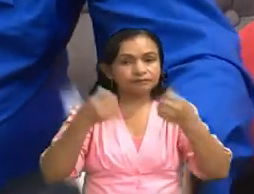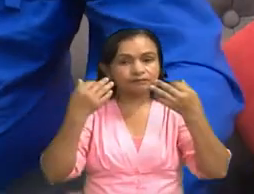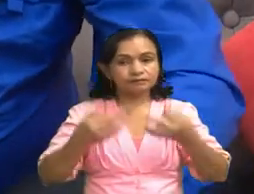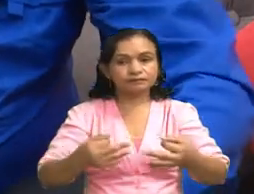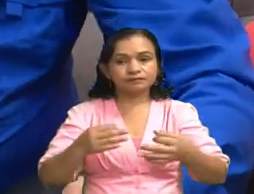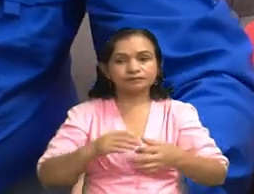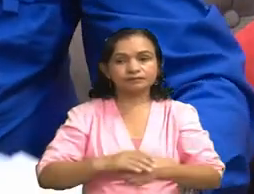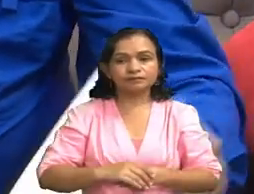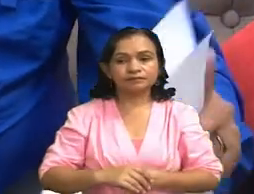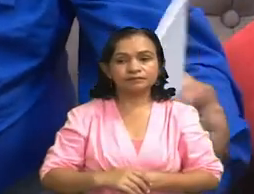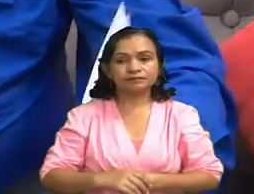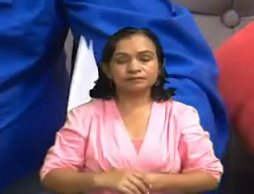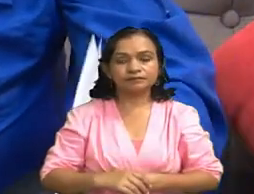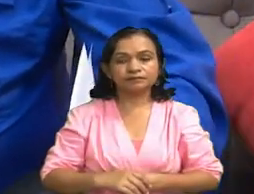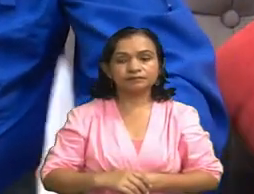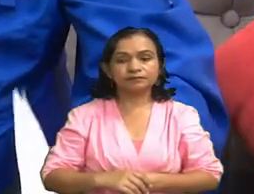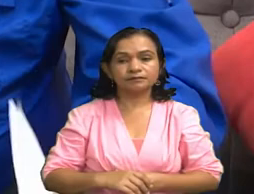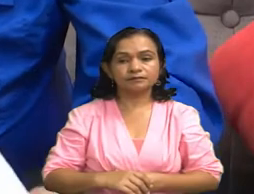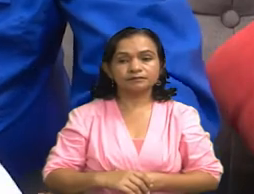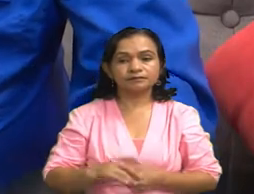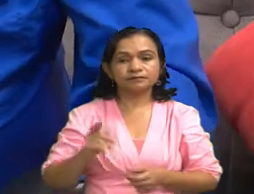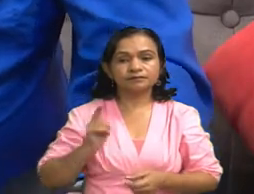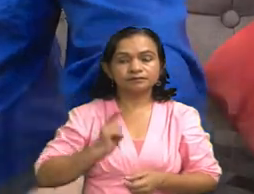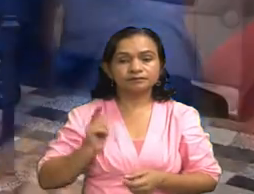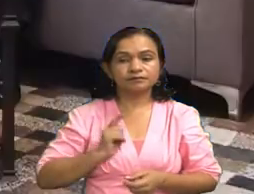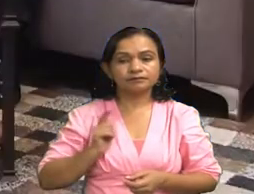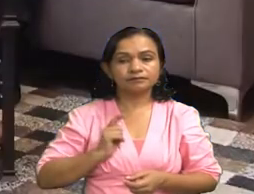Sí, sí. ¿Qué tenemos aquí?